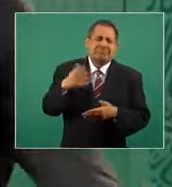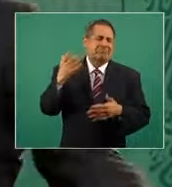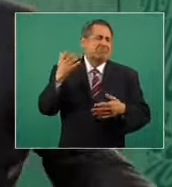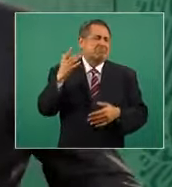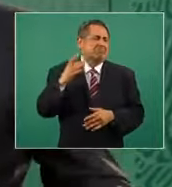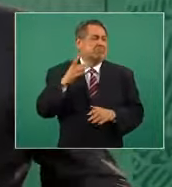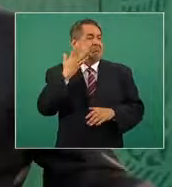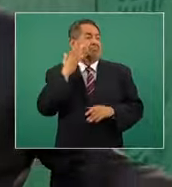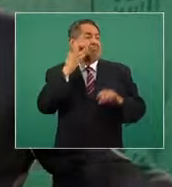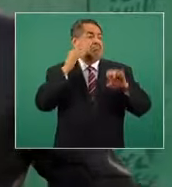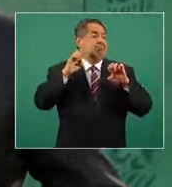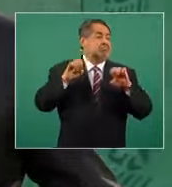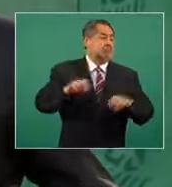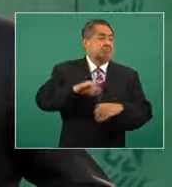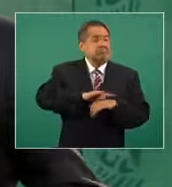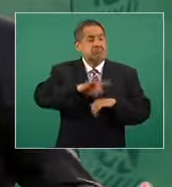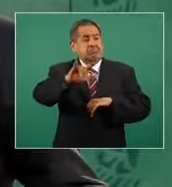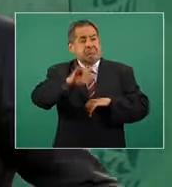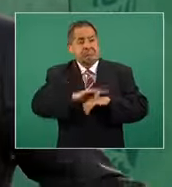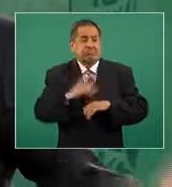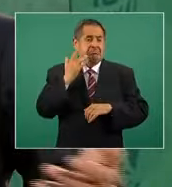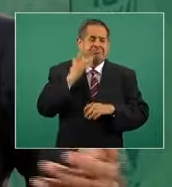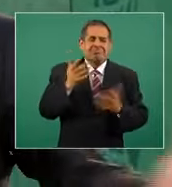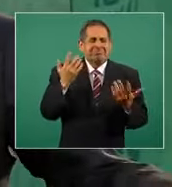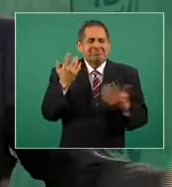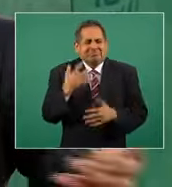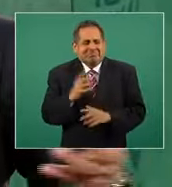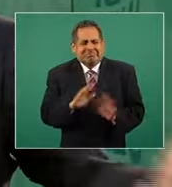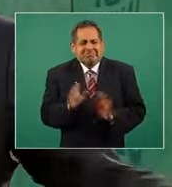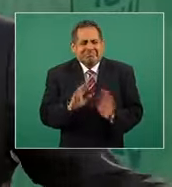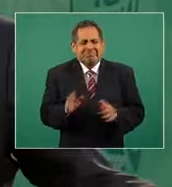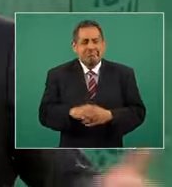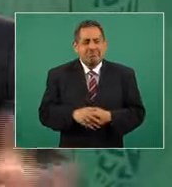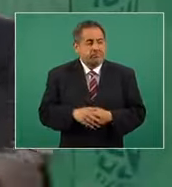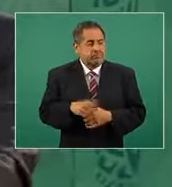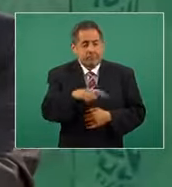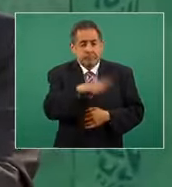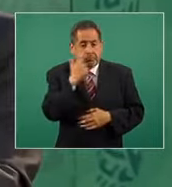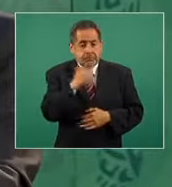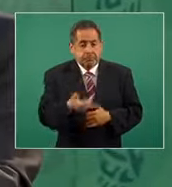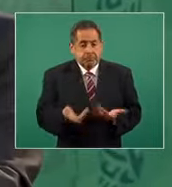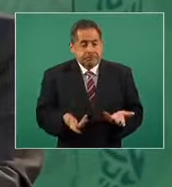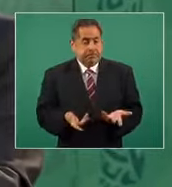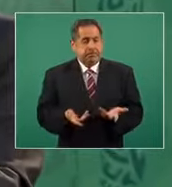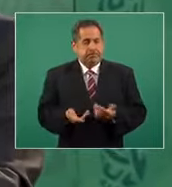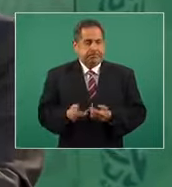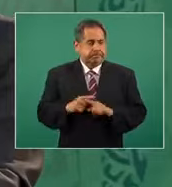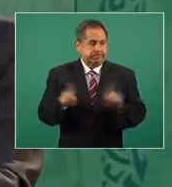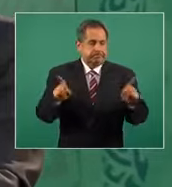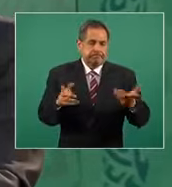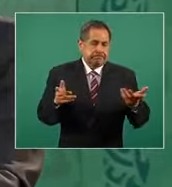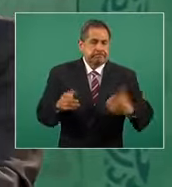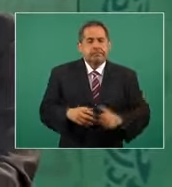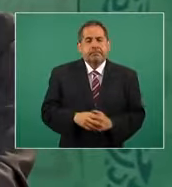andar ahí de presumido. Ya es otra situación.